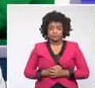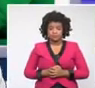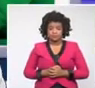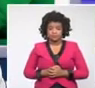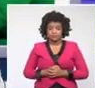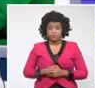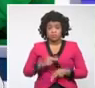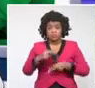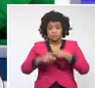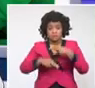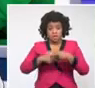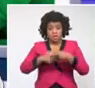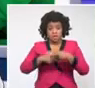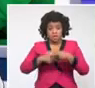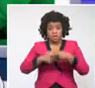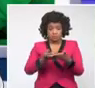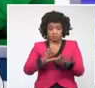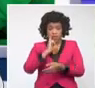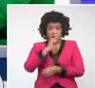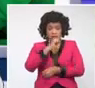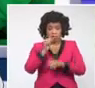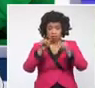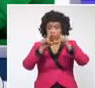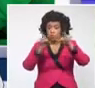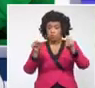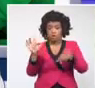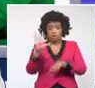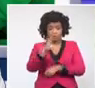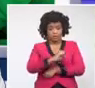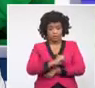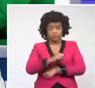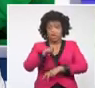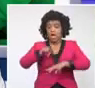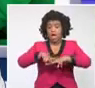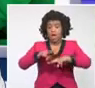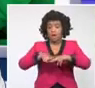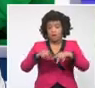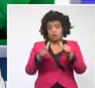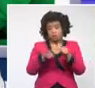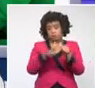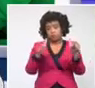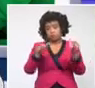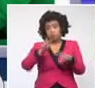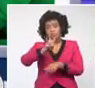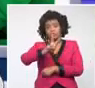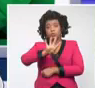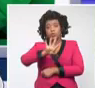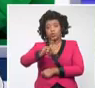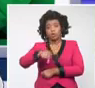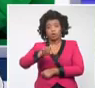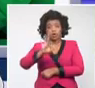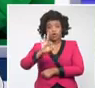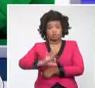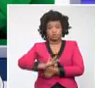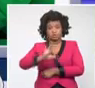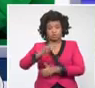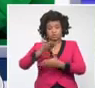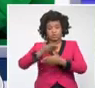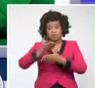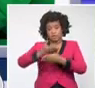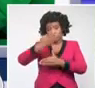provincias del país. La Habana con el mayor número, el 34,8%, Santiago de